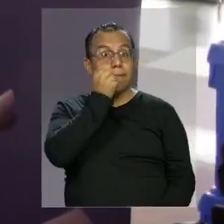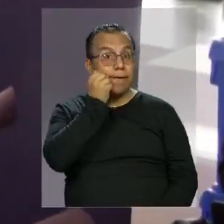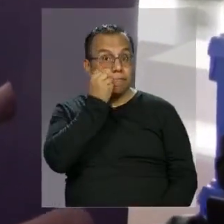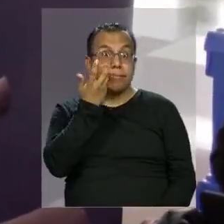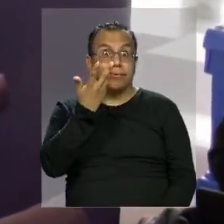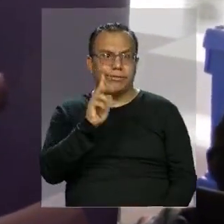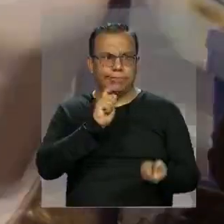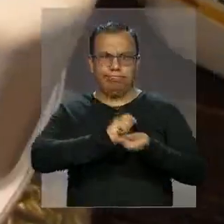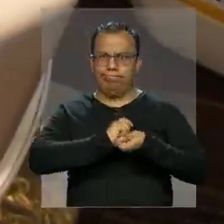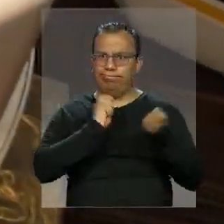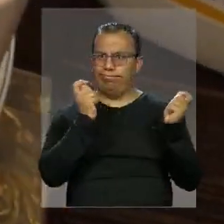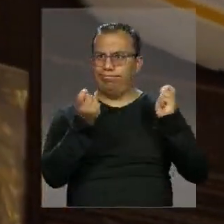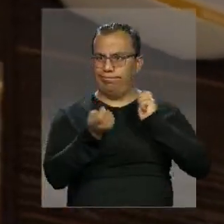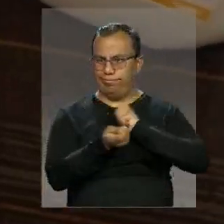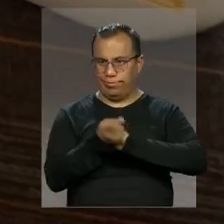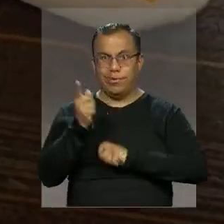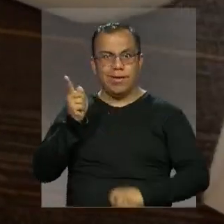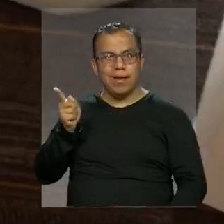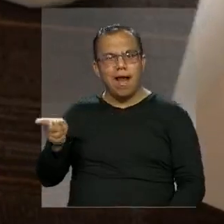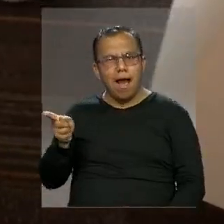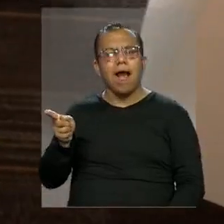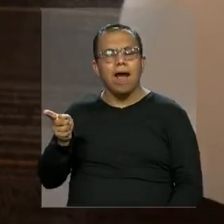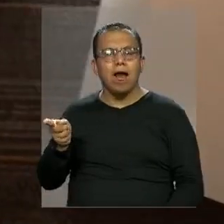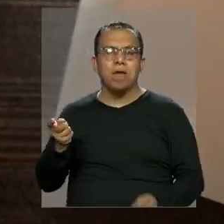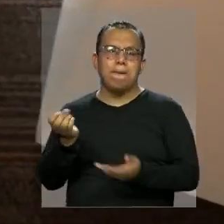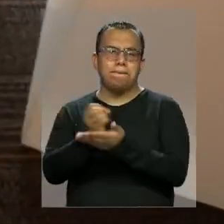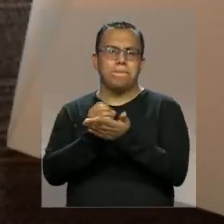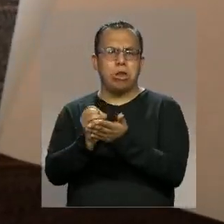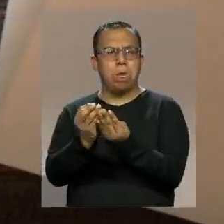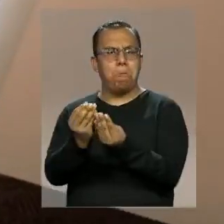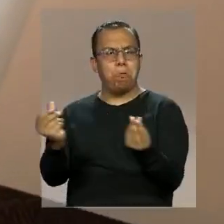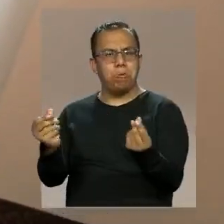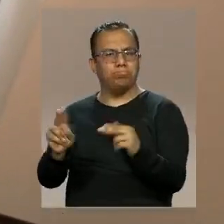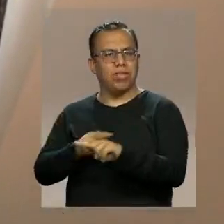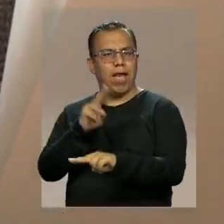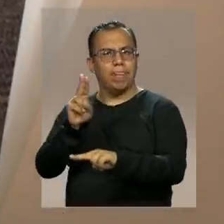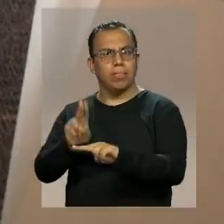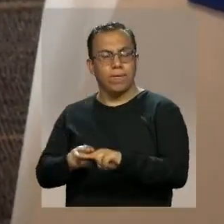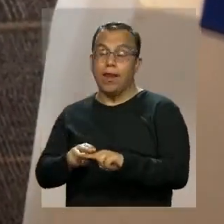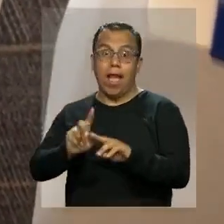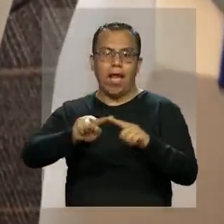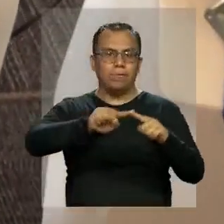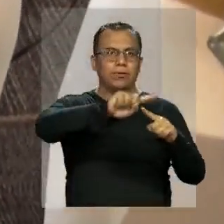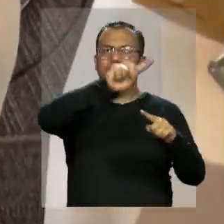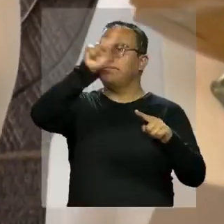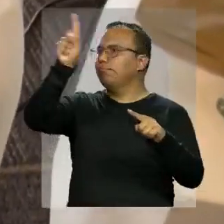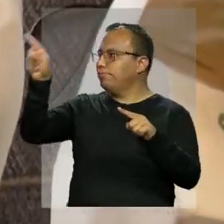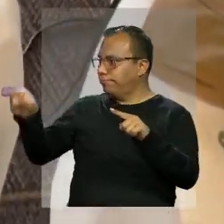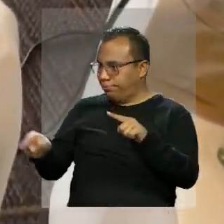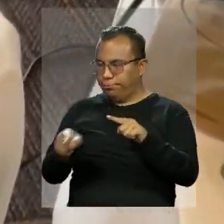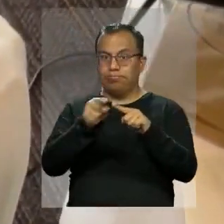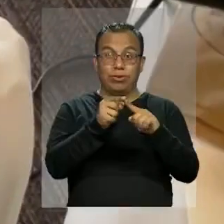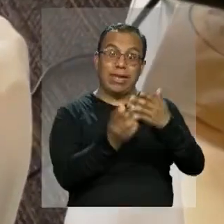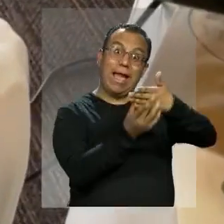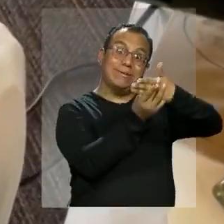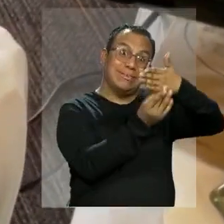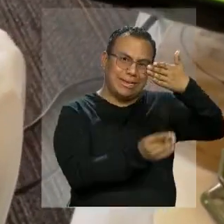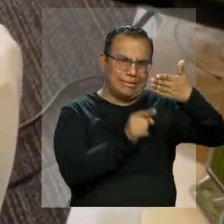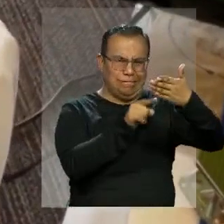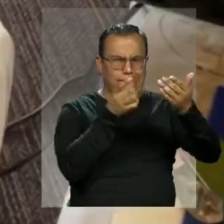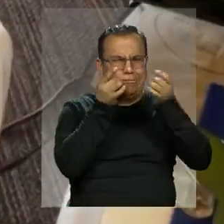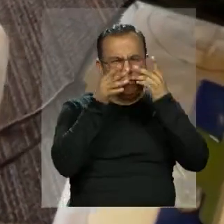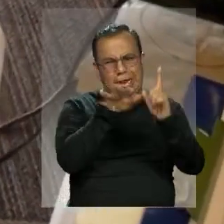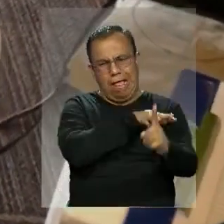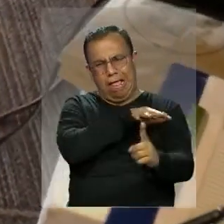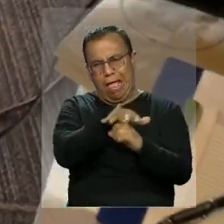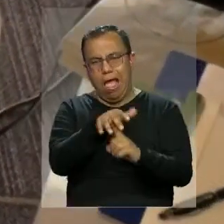una vez transformados en este producto, pasan a ser biodegradables. De esta forma cerramos el ciclo de un contaminante muy grande